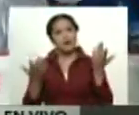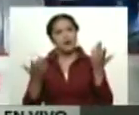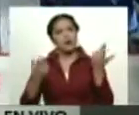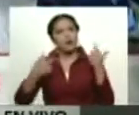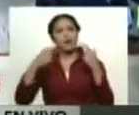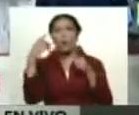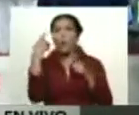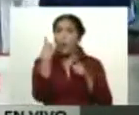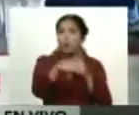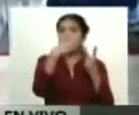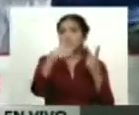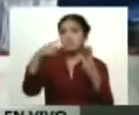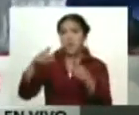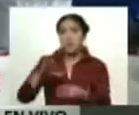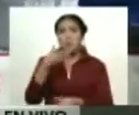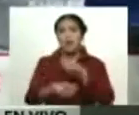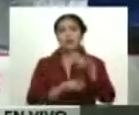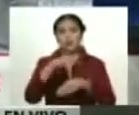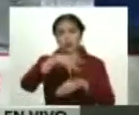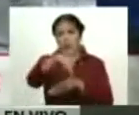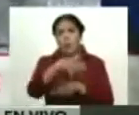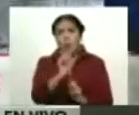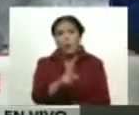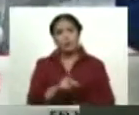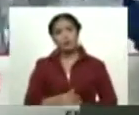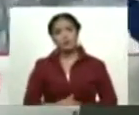lo demás, hágalo si quiere.